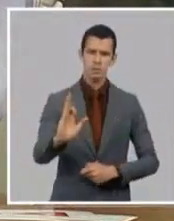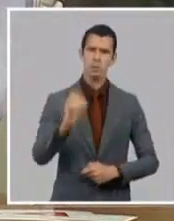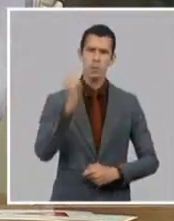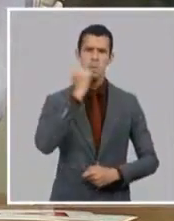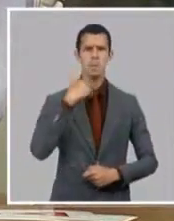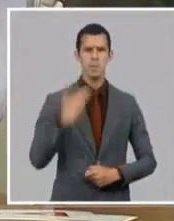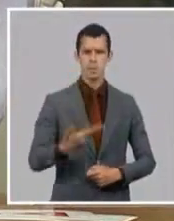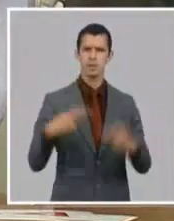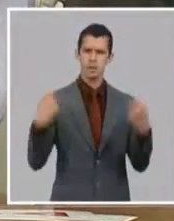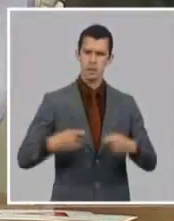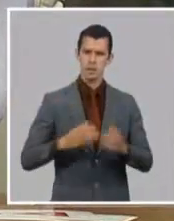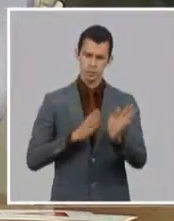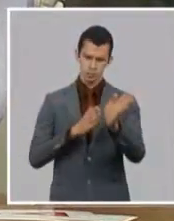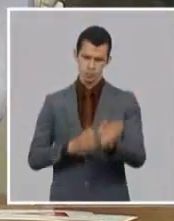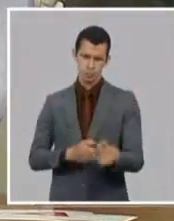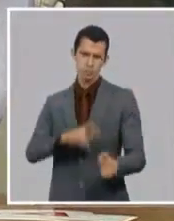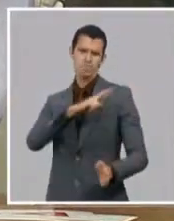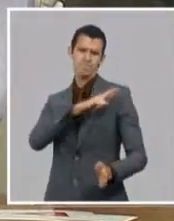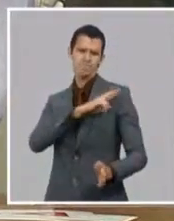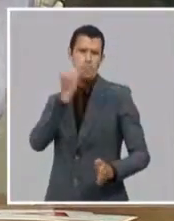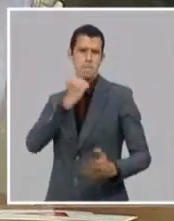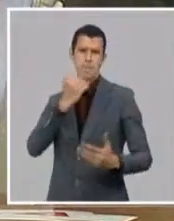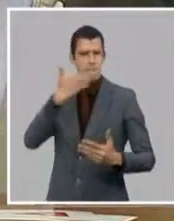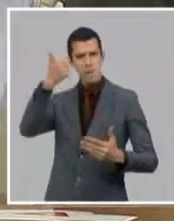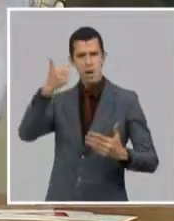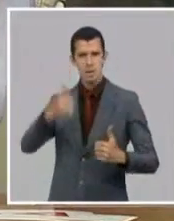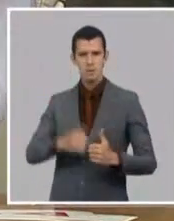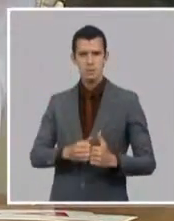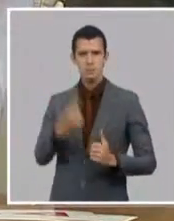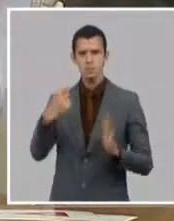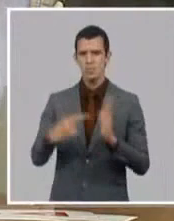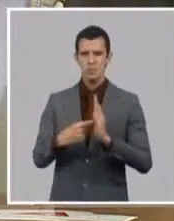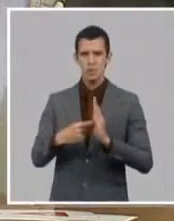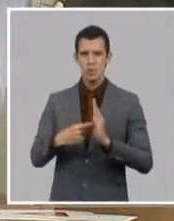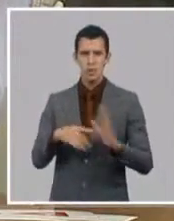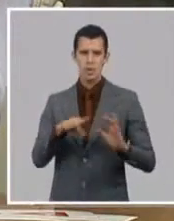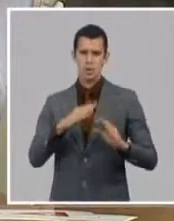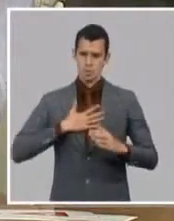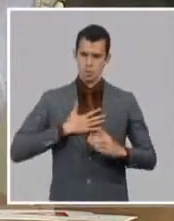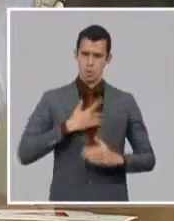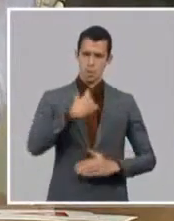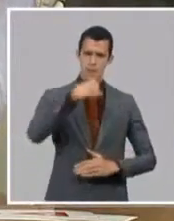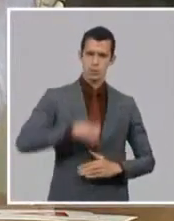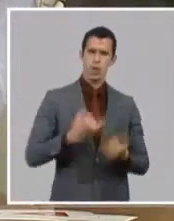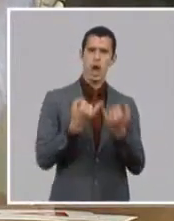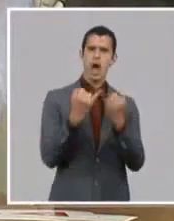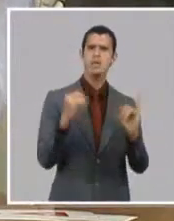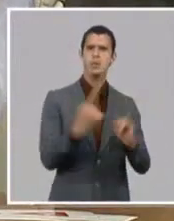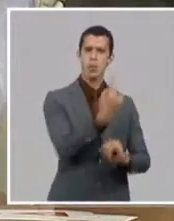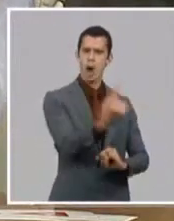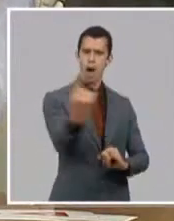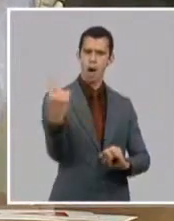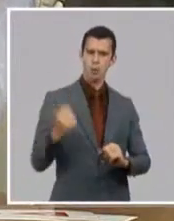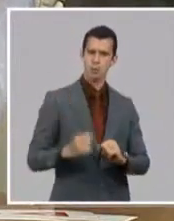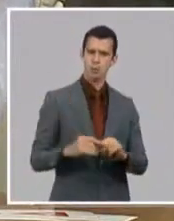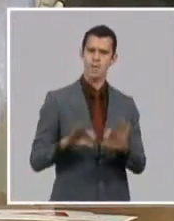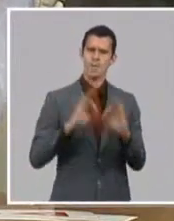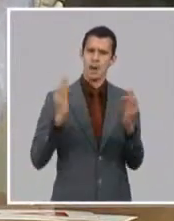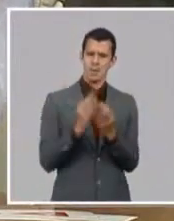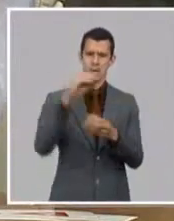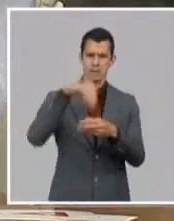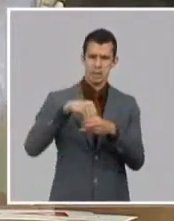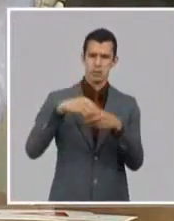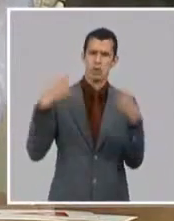responsabilidad social, de todos, los individuales, los familiares, los colectivos y, por supuesto,